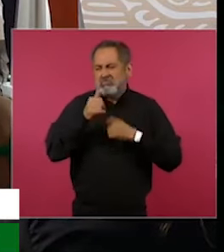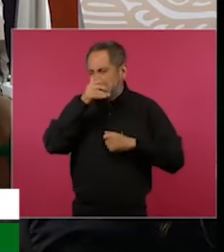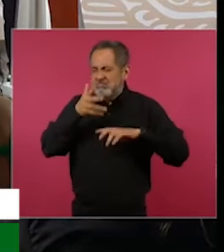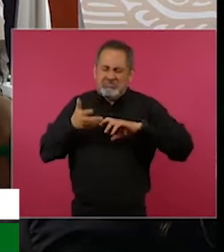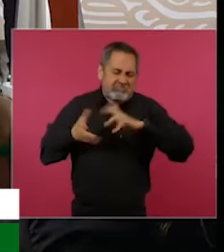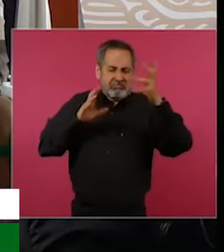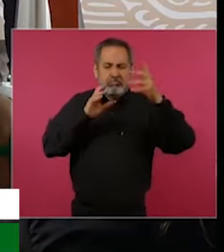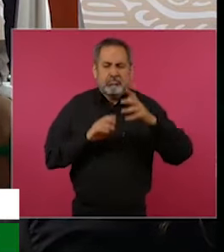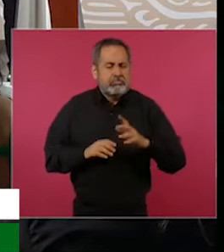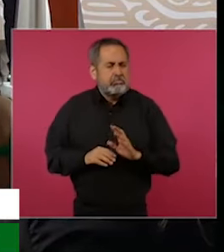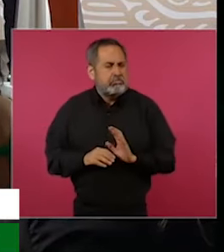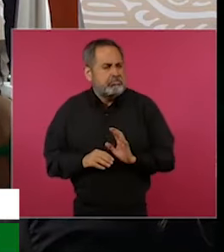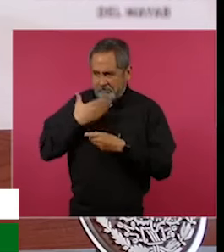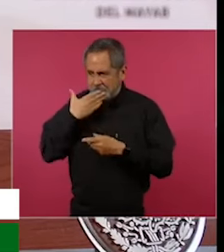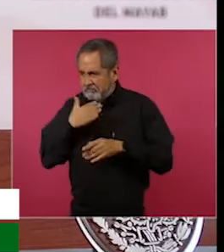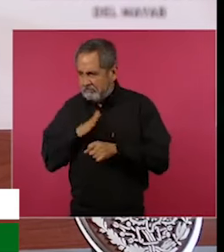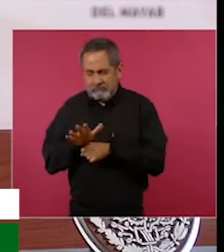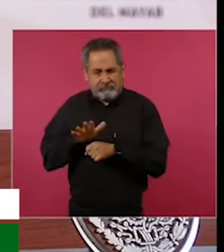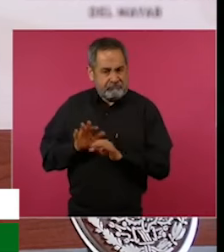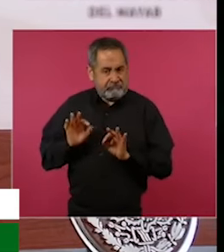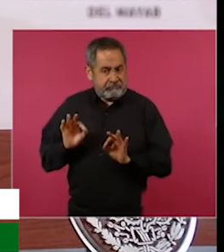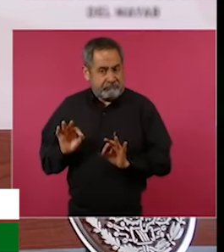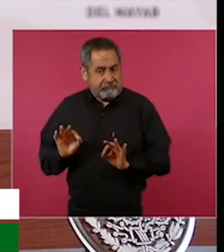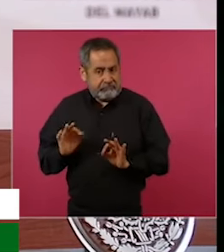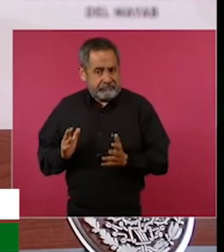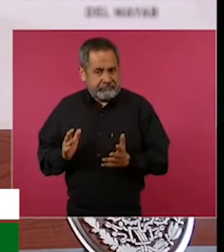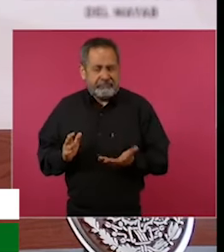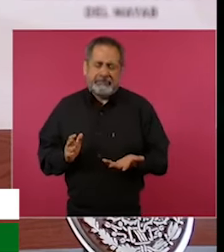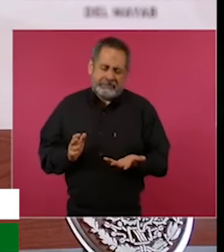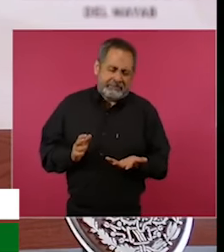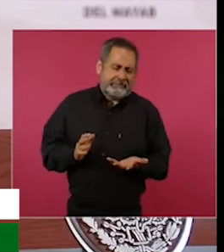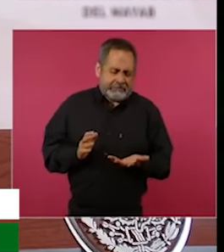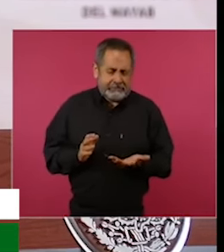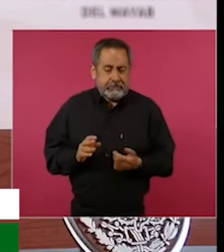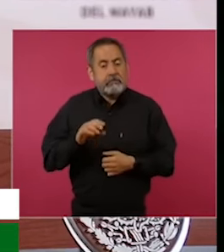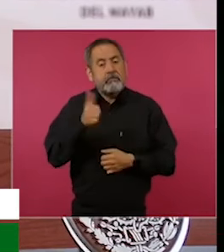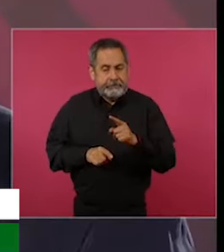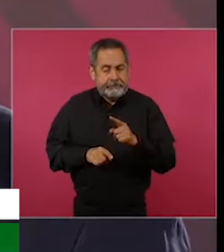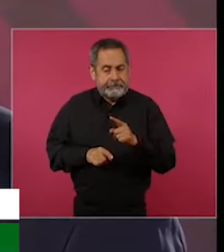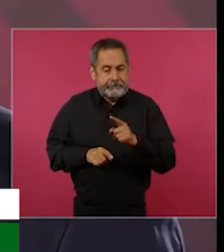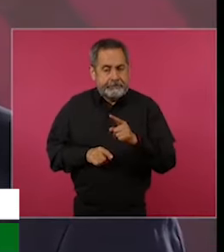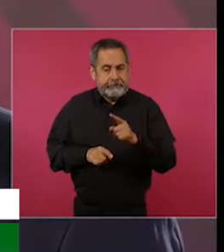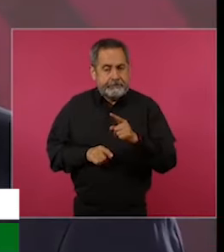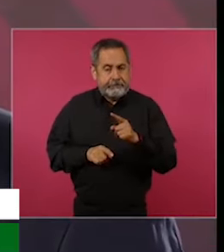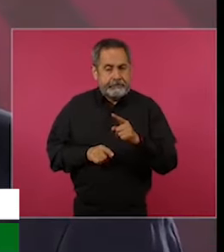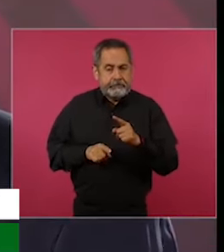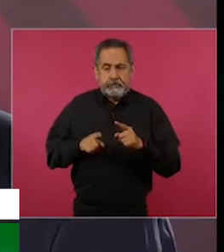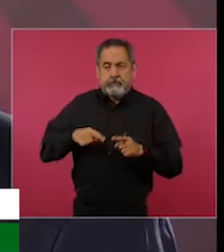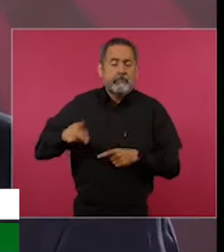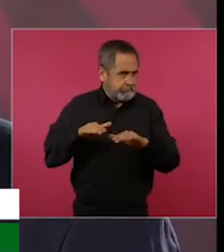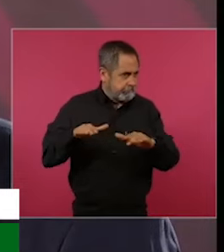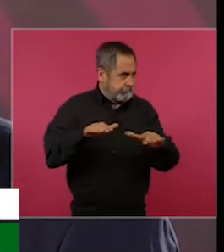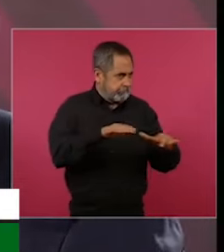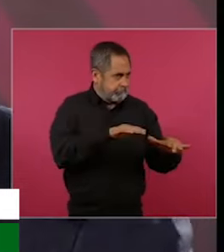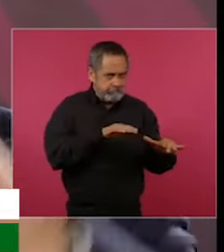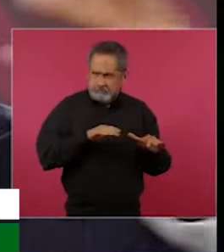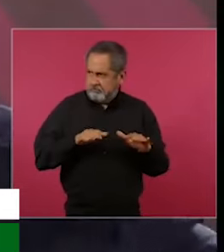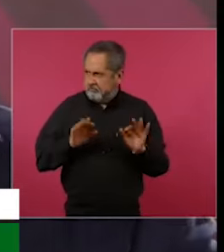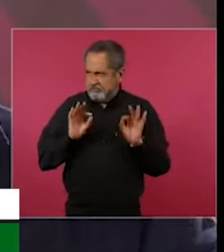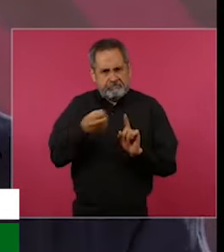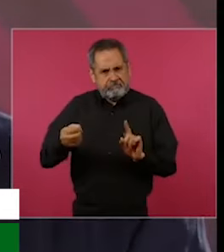cabo sin problemas fue un factor importante. Otra cuestión que es muy importante es la estabilidad política. El